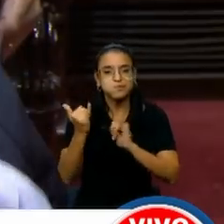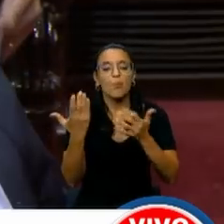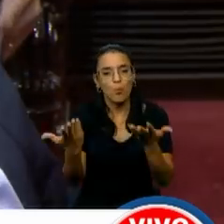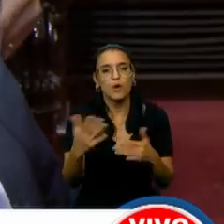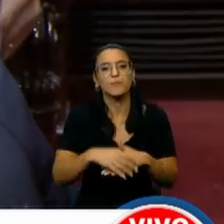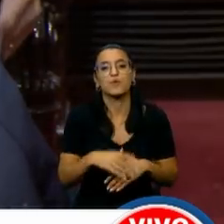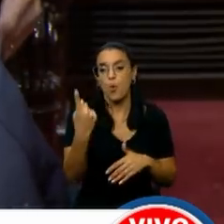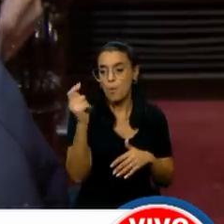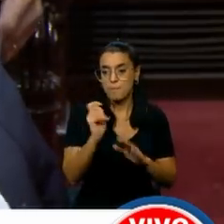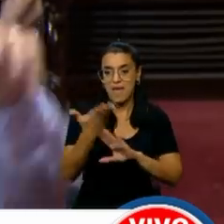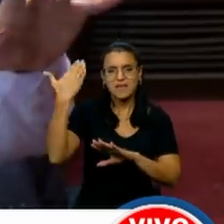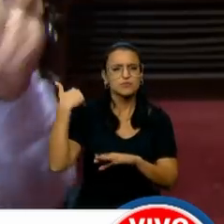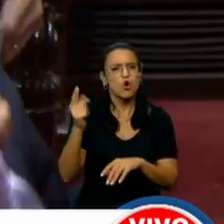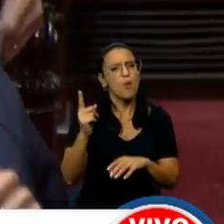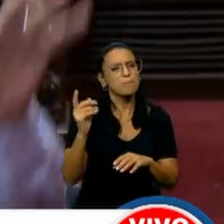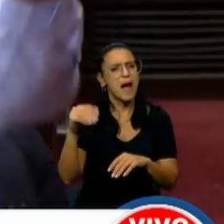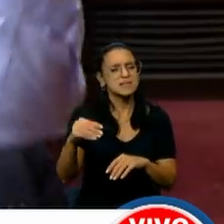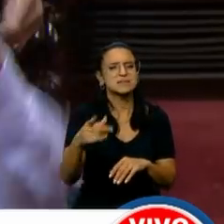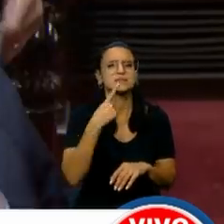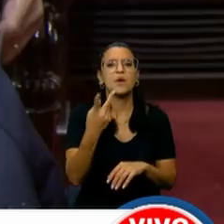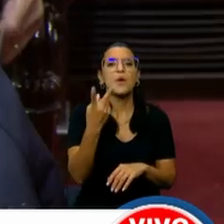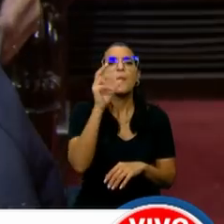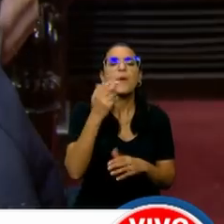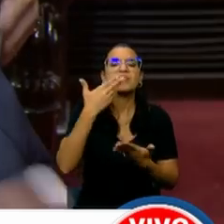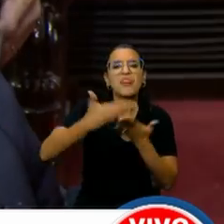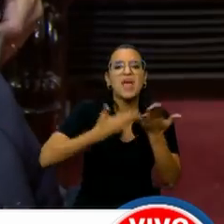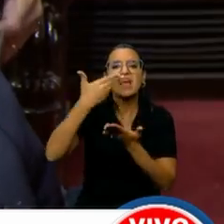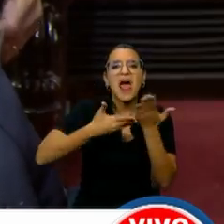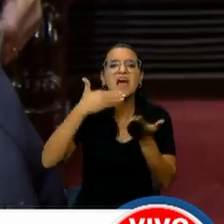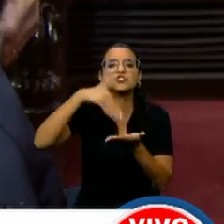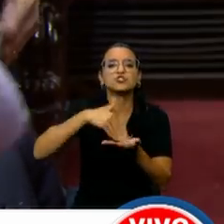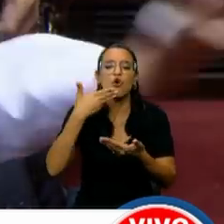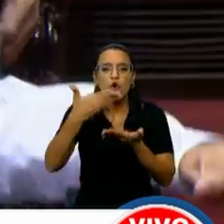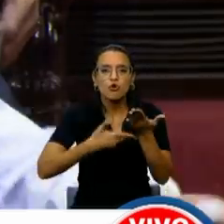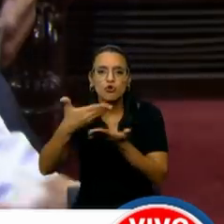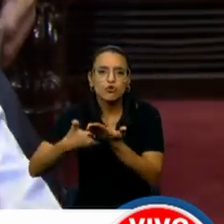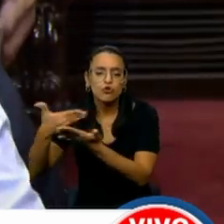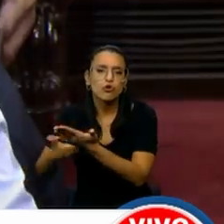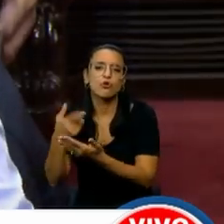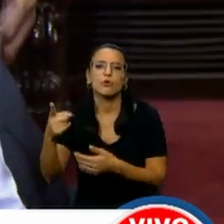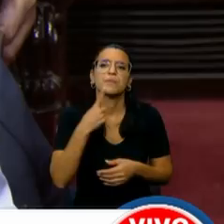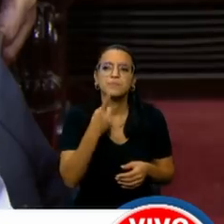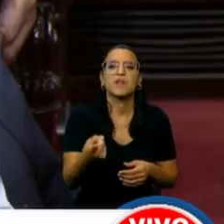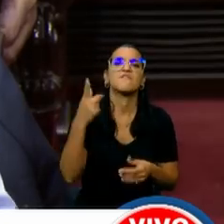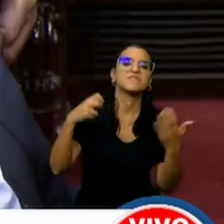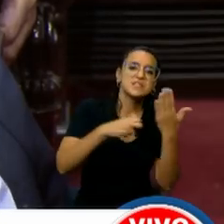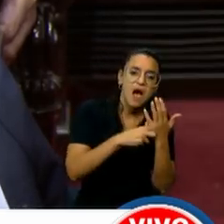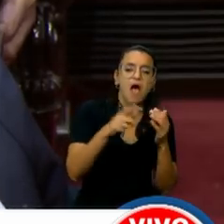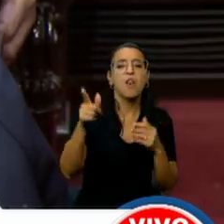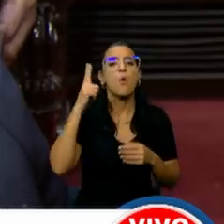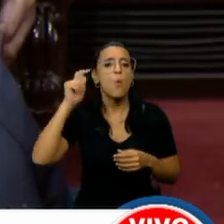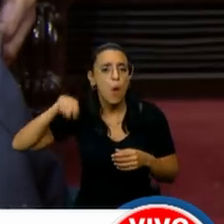un mes no un poco más de 20 declaraciones juradas de fiscales y de jueces